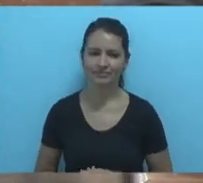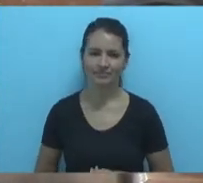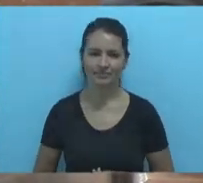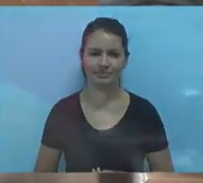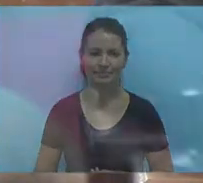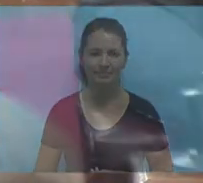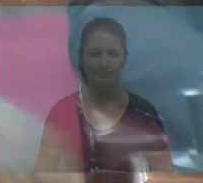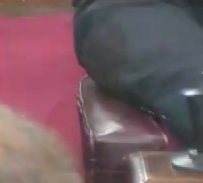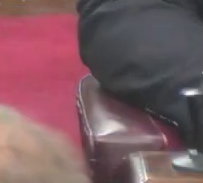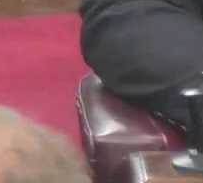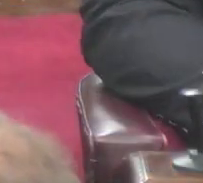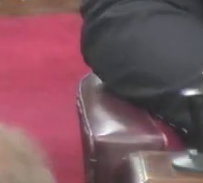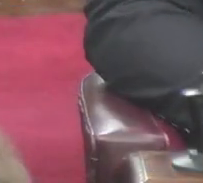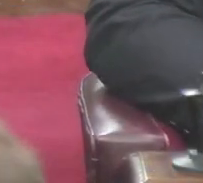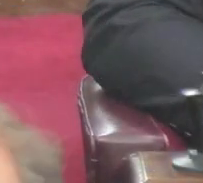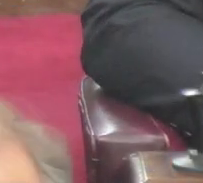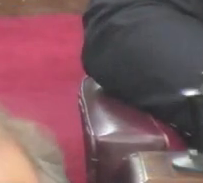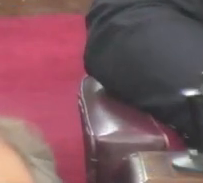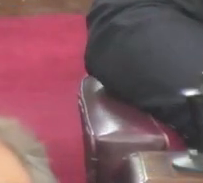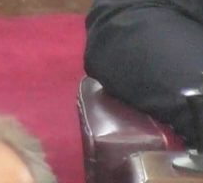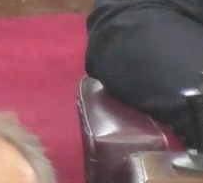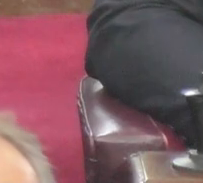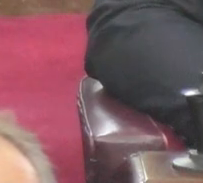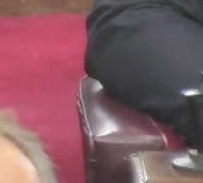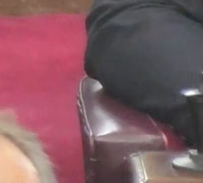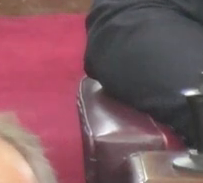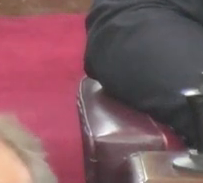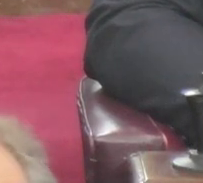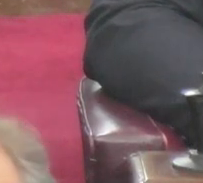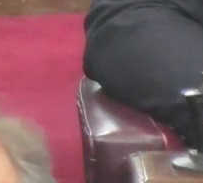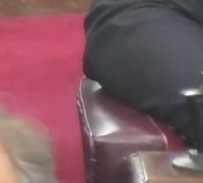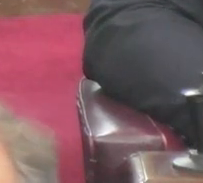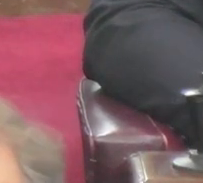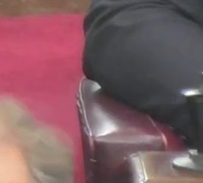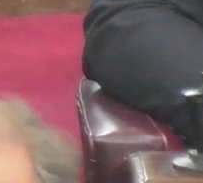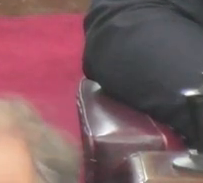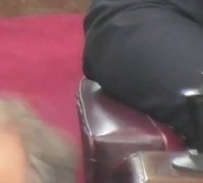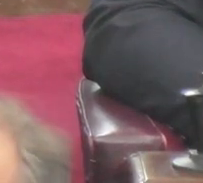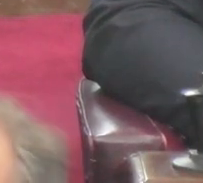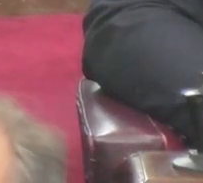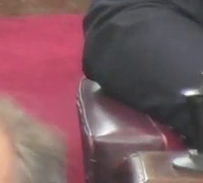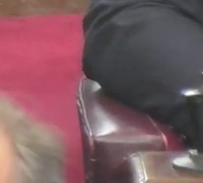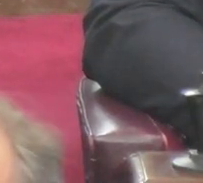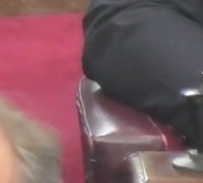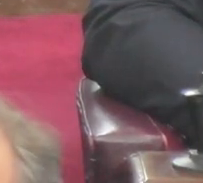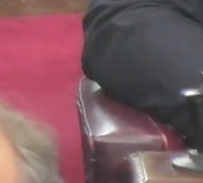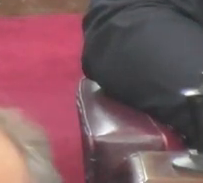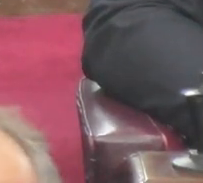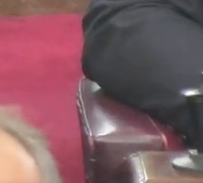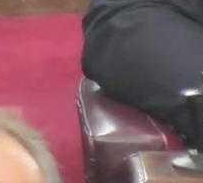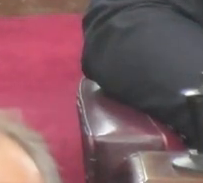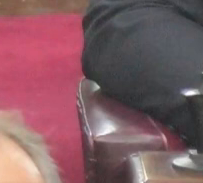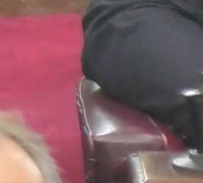Gracias, presidente. Perdón, diputado. Lo único que les pido, les aconsejo que aprieten el botoncito para cuando ven que no los estoy